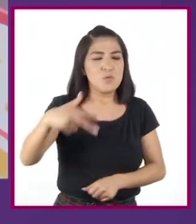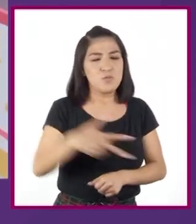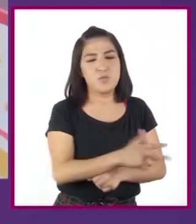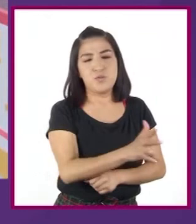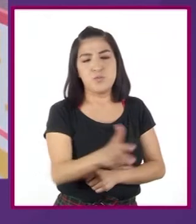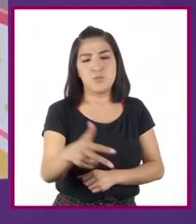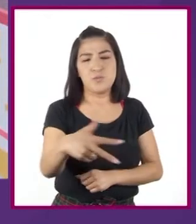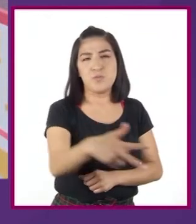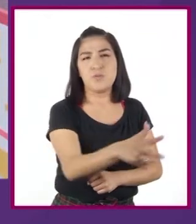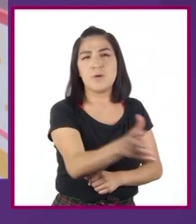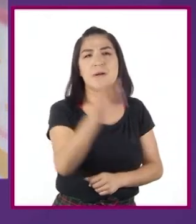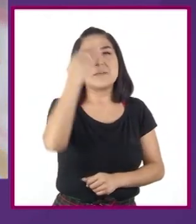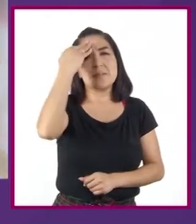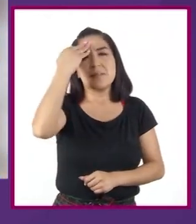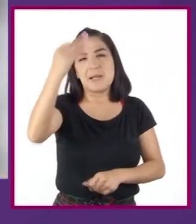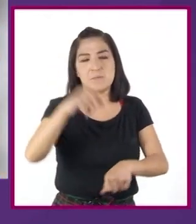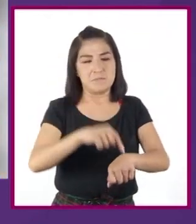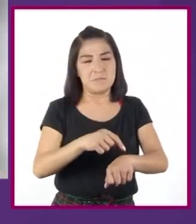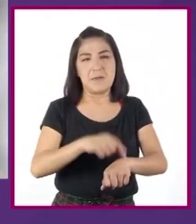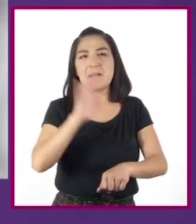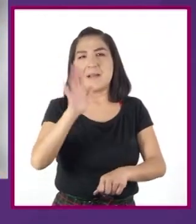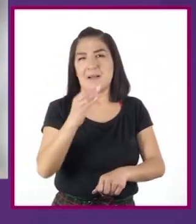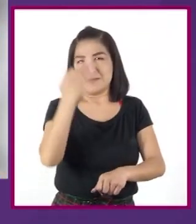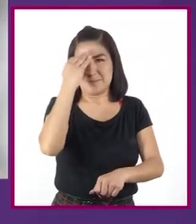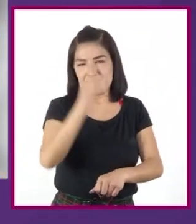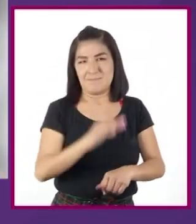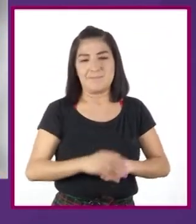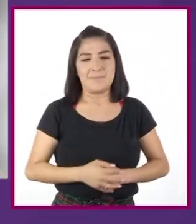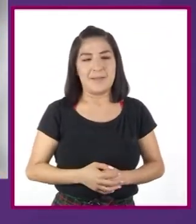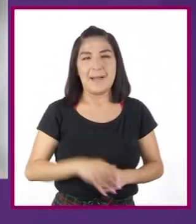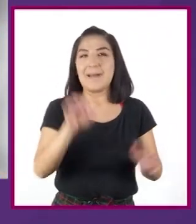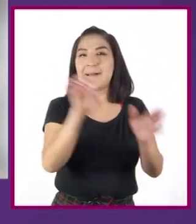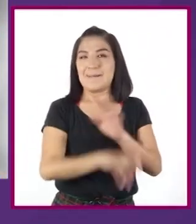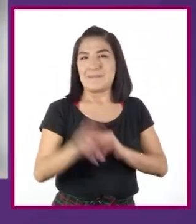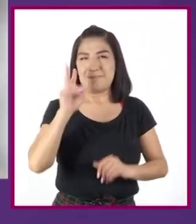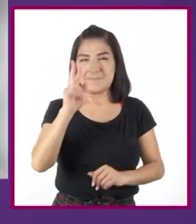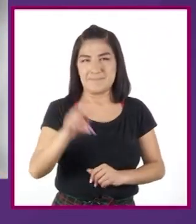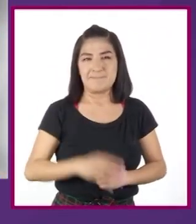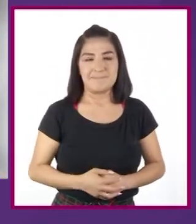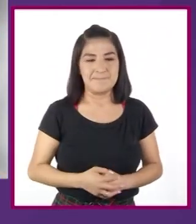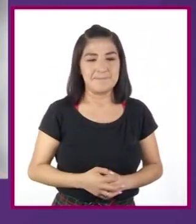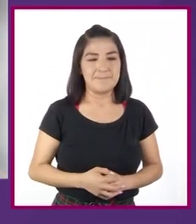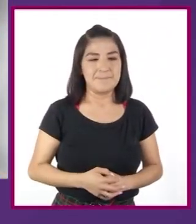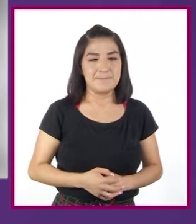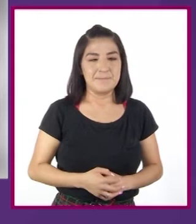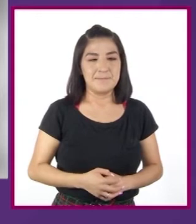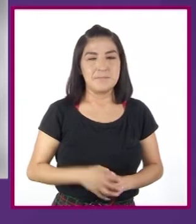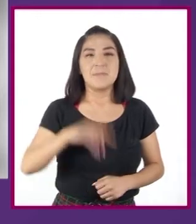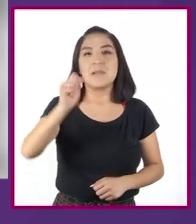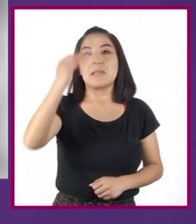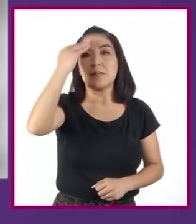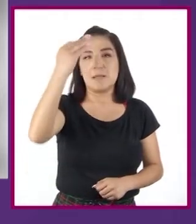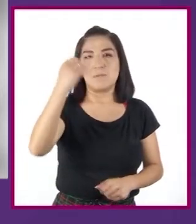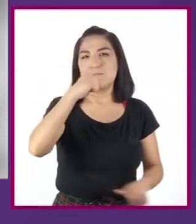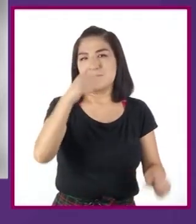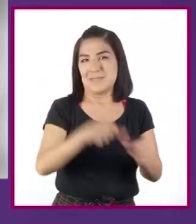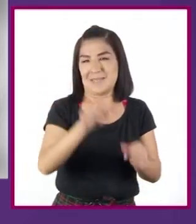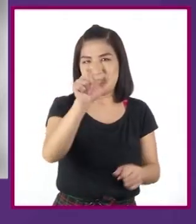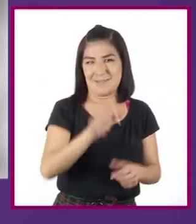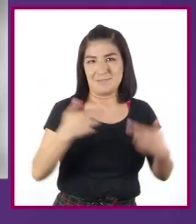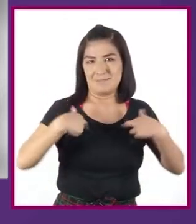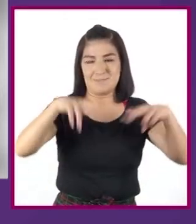que se indican en determinado tiempo. En este ejemplo, el tiempo corresponde a la variable x y